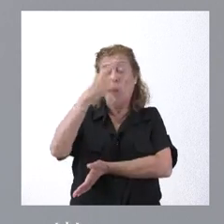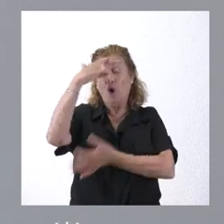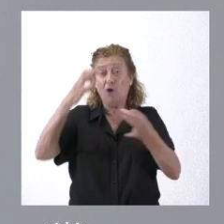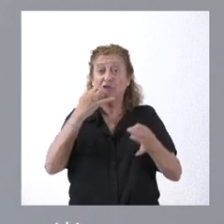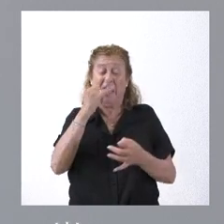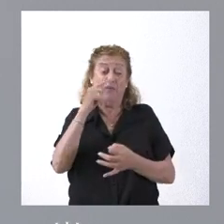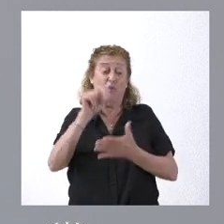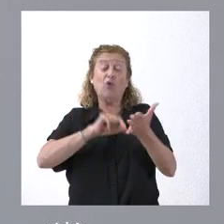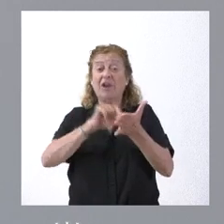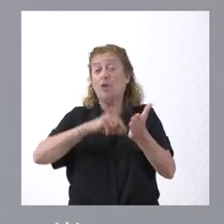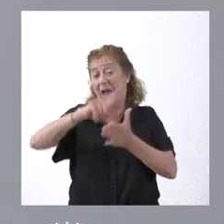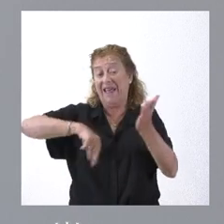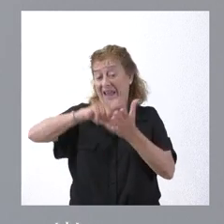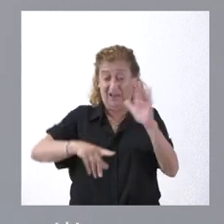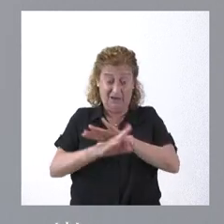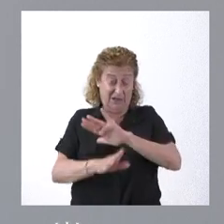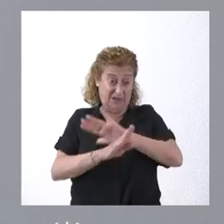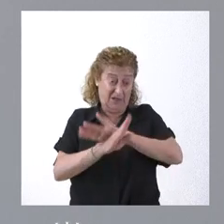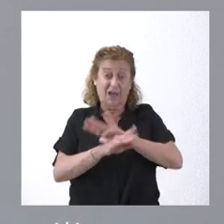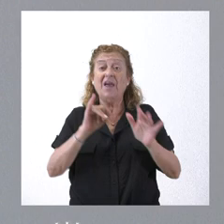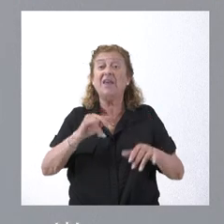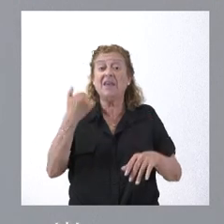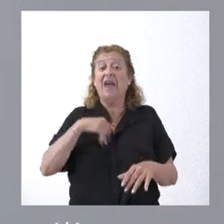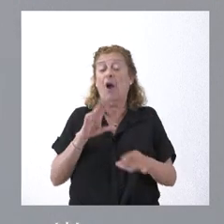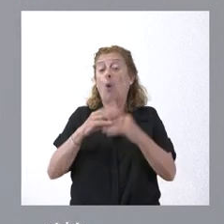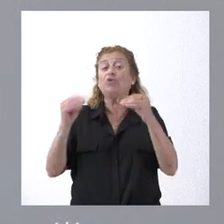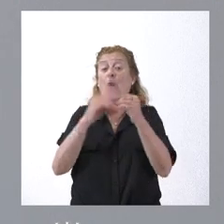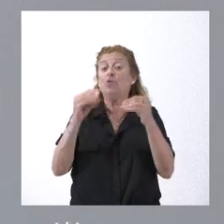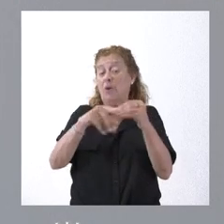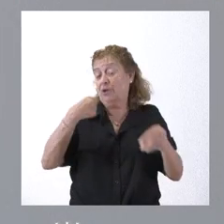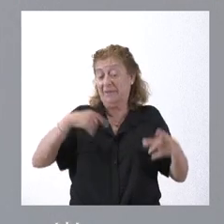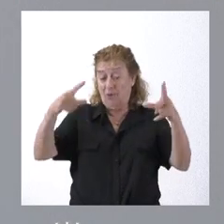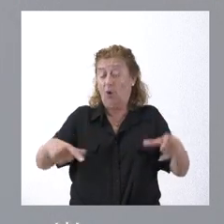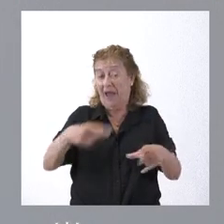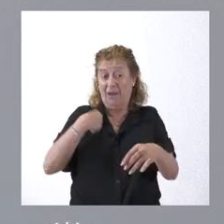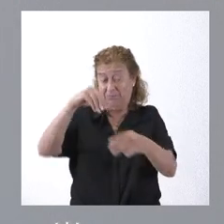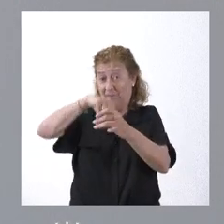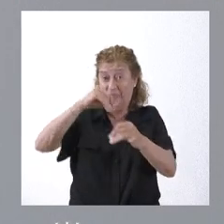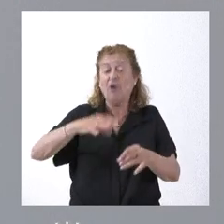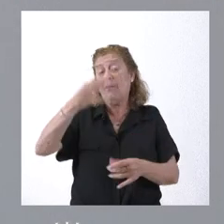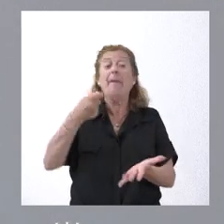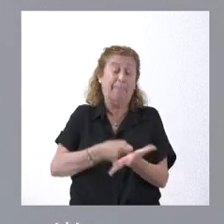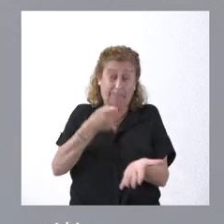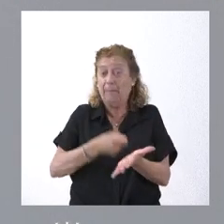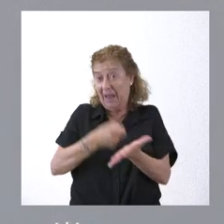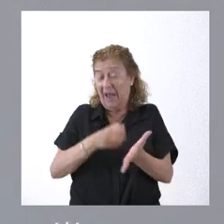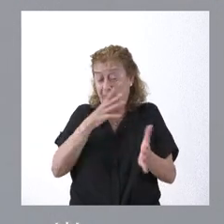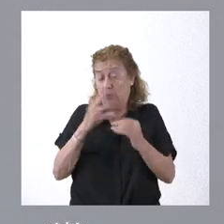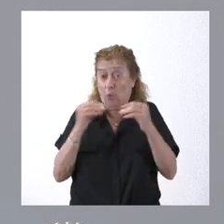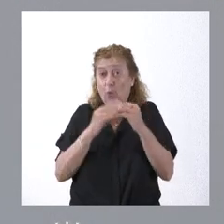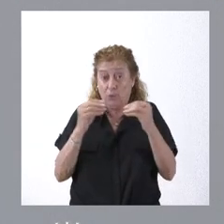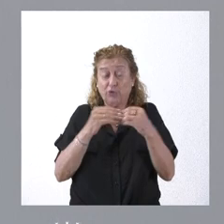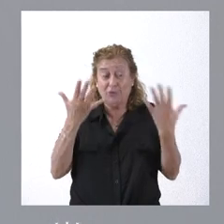de alquiler en vigor y se ha venido usando esas instalaciones durante un tiempo, pues hay que pagar por ese uso y, por